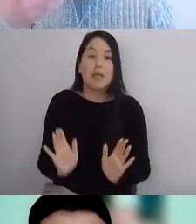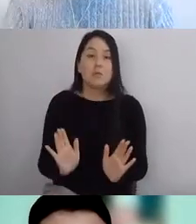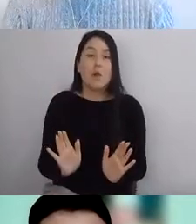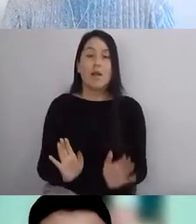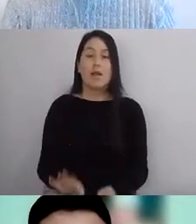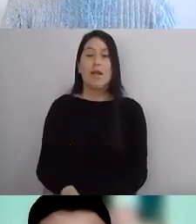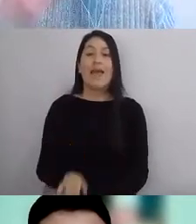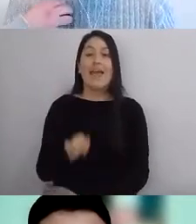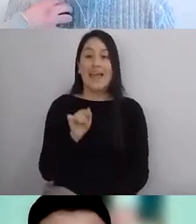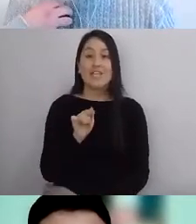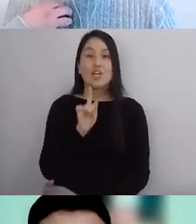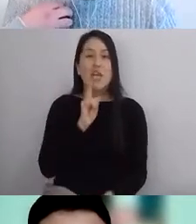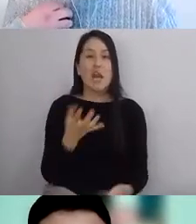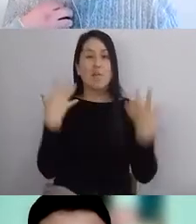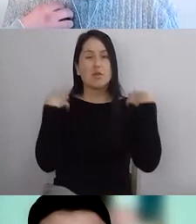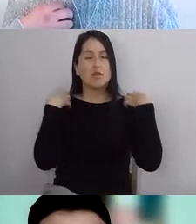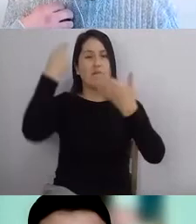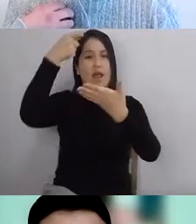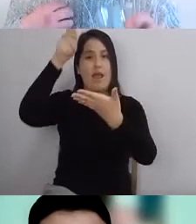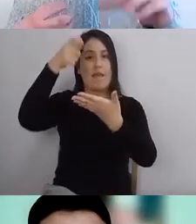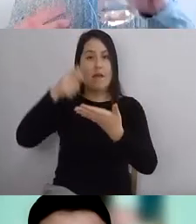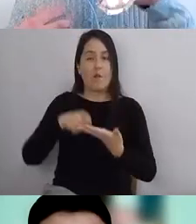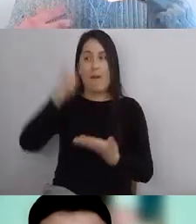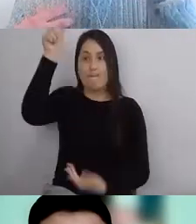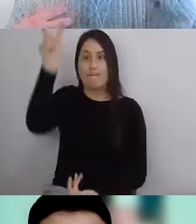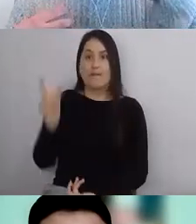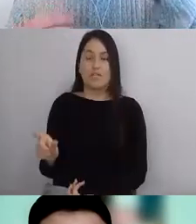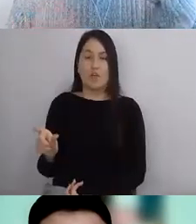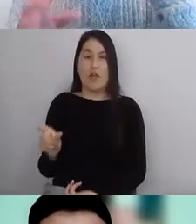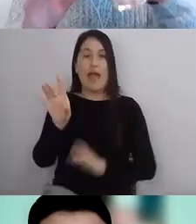lo va a evaluar el reclutador, pero es bueno que nosotros hagamos ese mismo ejercicio, ¿ya?